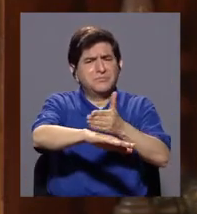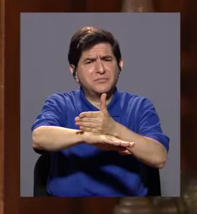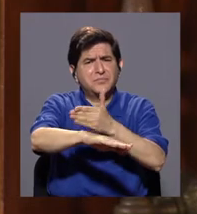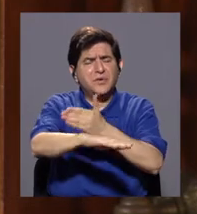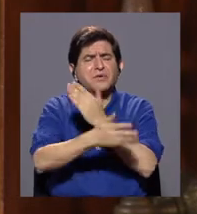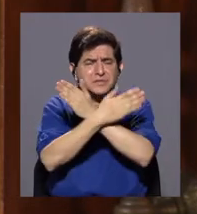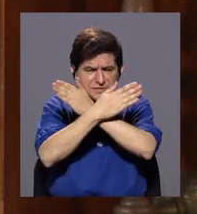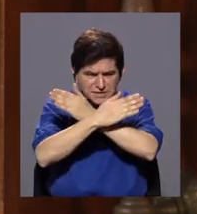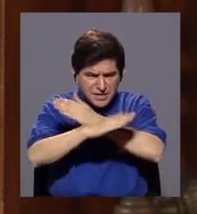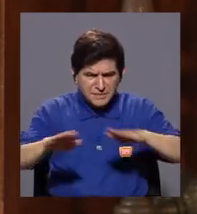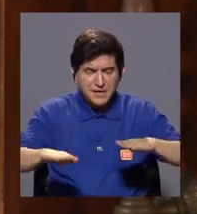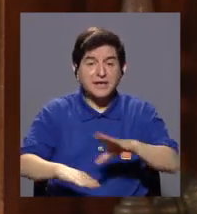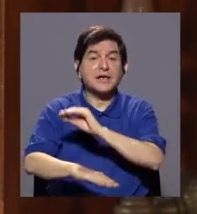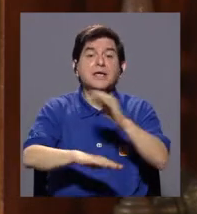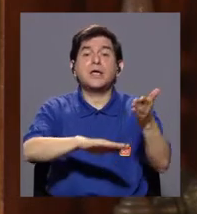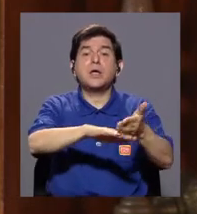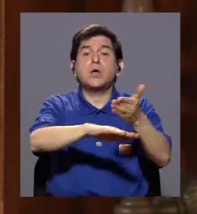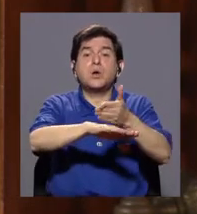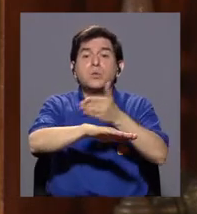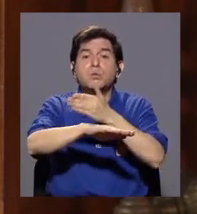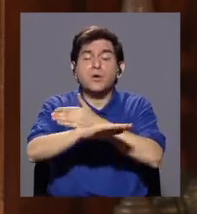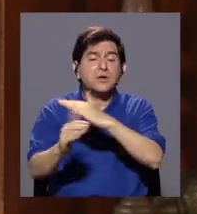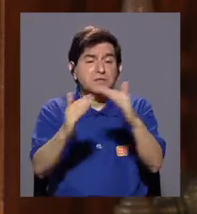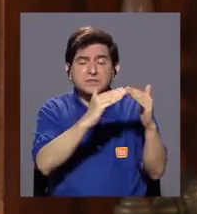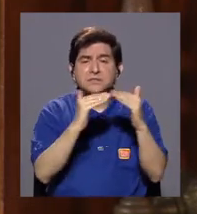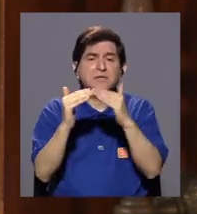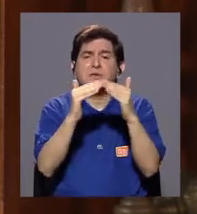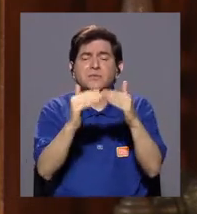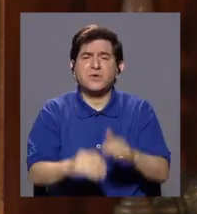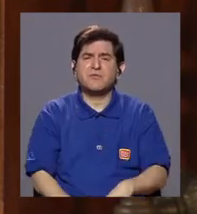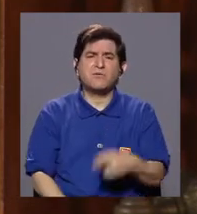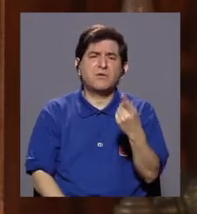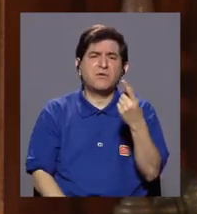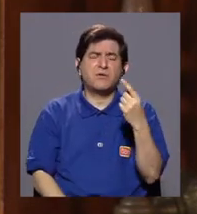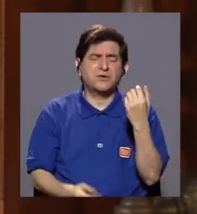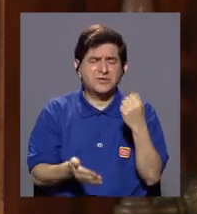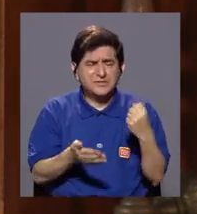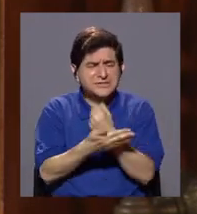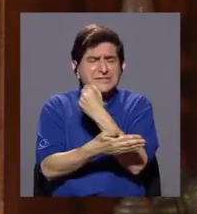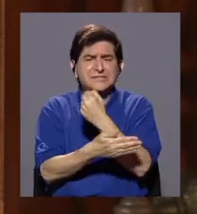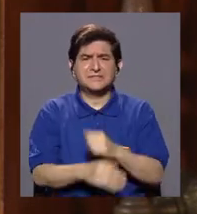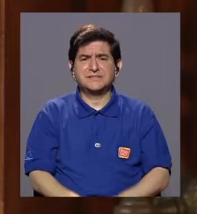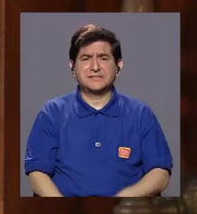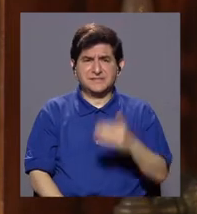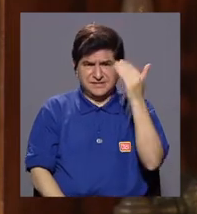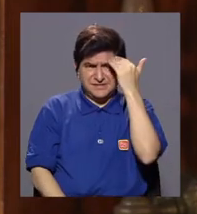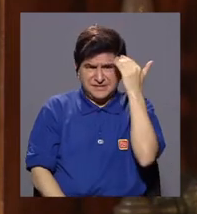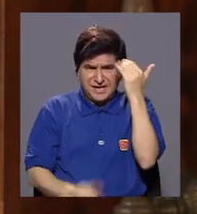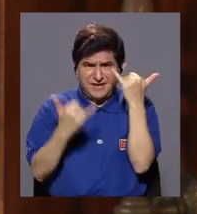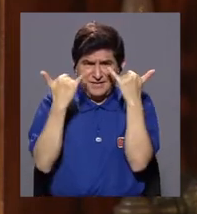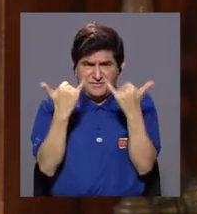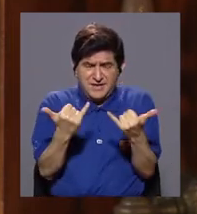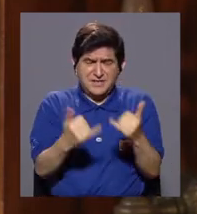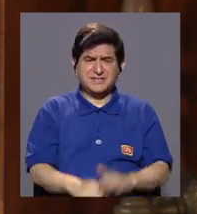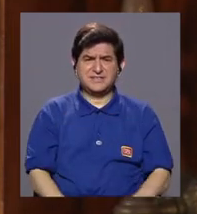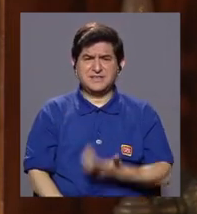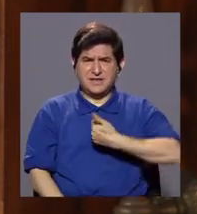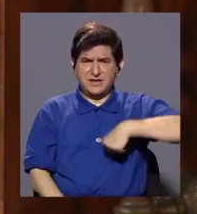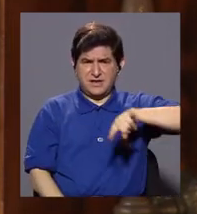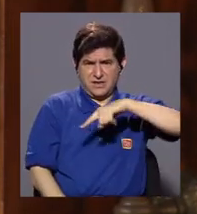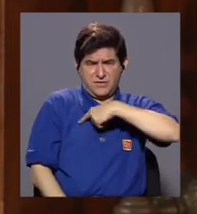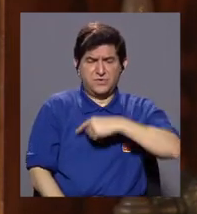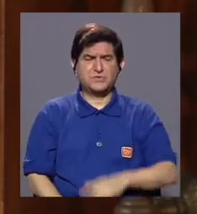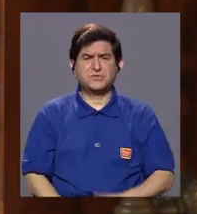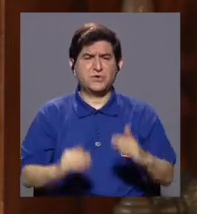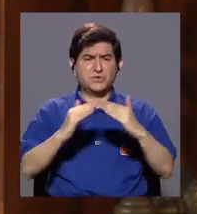prosperara la paz y prosperaran nuestros pueblos? Desgraciadamente, como sabemos, vivimos en